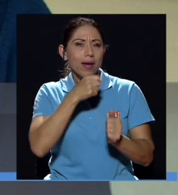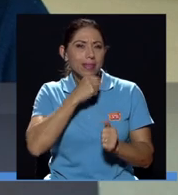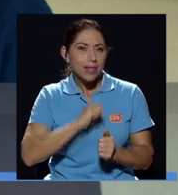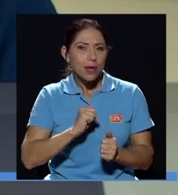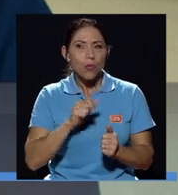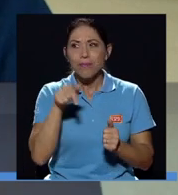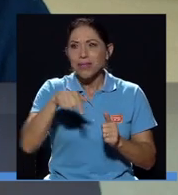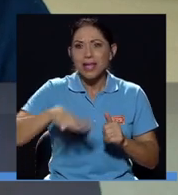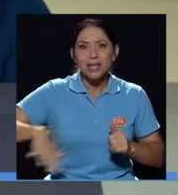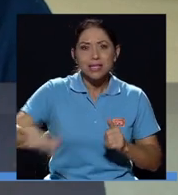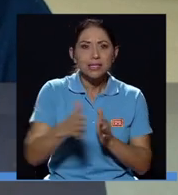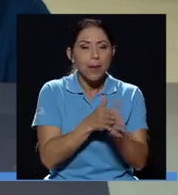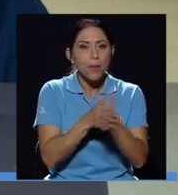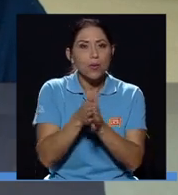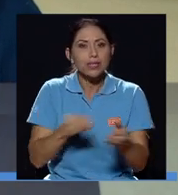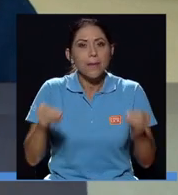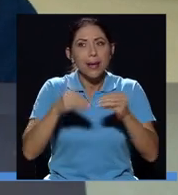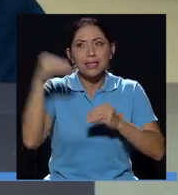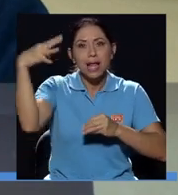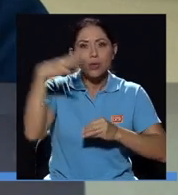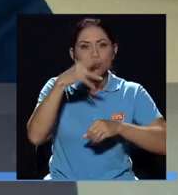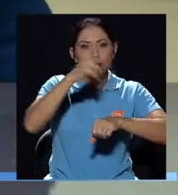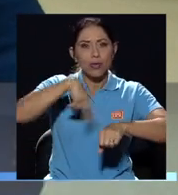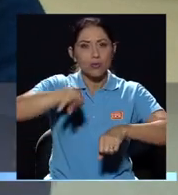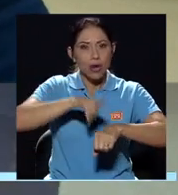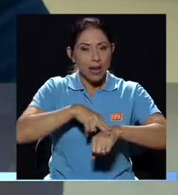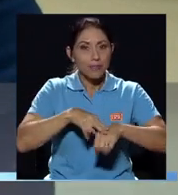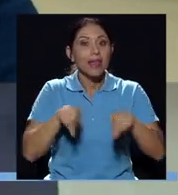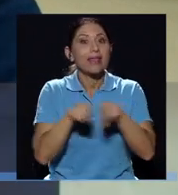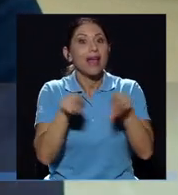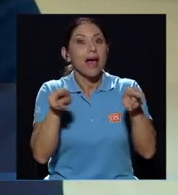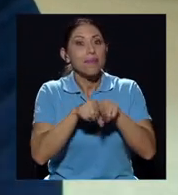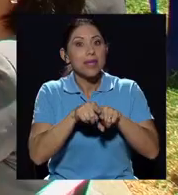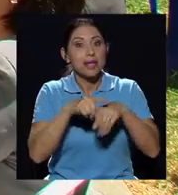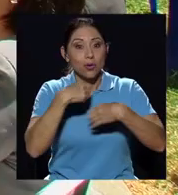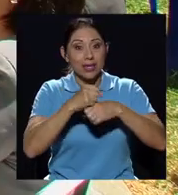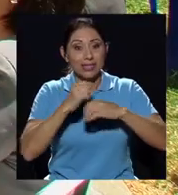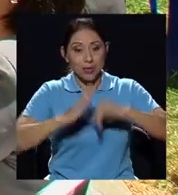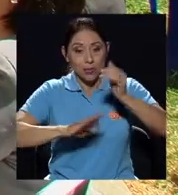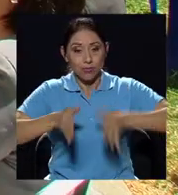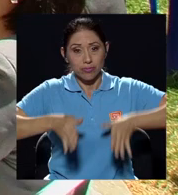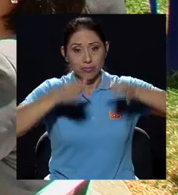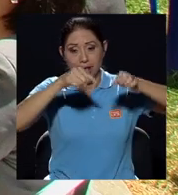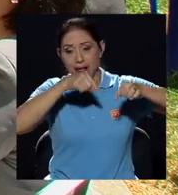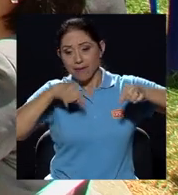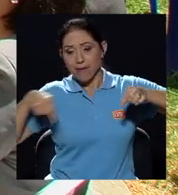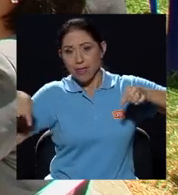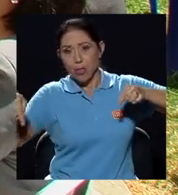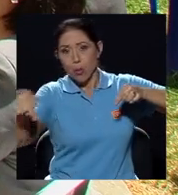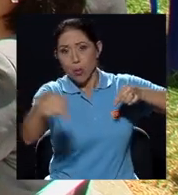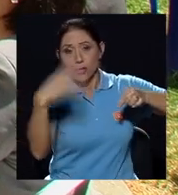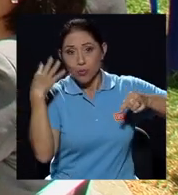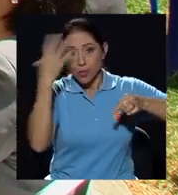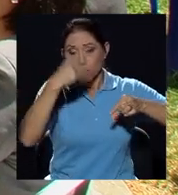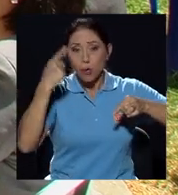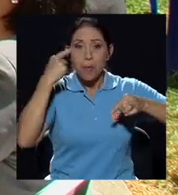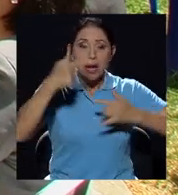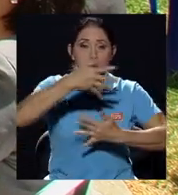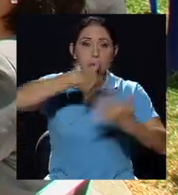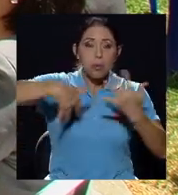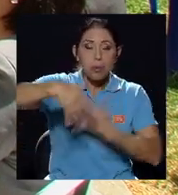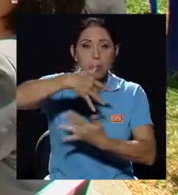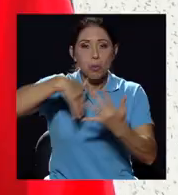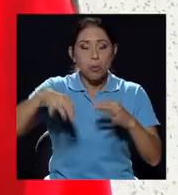natural, lo cual es bueno, y también las plazas y las cosas que hicieron alrededor. También es bonito como para que los estudiantes puedan interactuar y